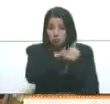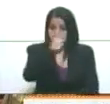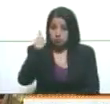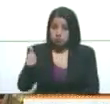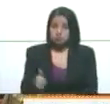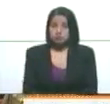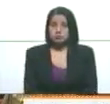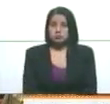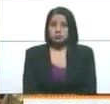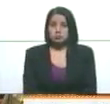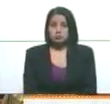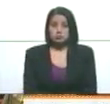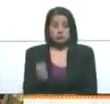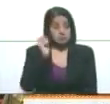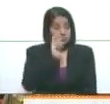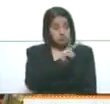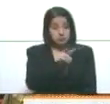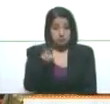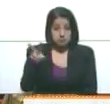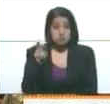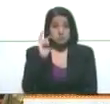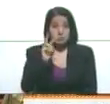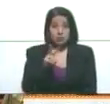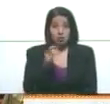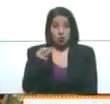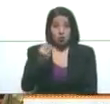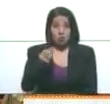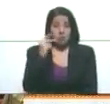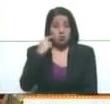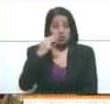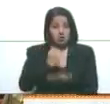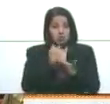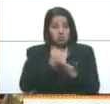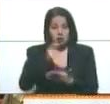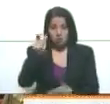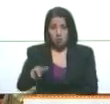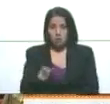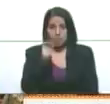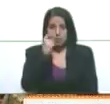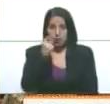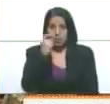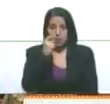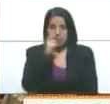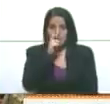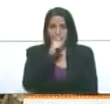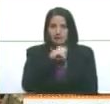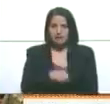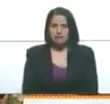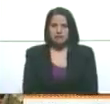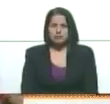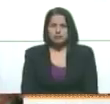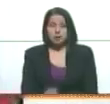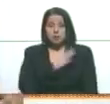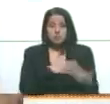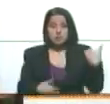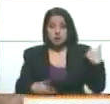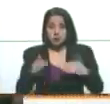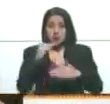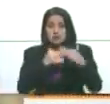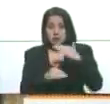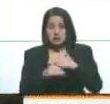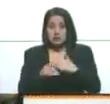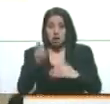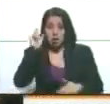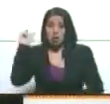Y ustedes, miren, nosotros ahí, Piñata es testigo, pues, compañero Piñata, Eduardo Piñata, vicepresidente del partido para los estados Guárico y